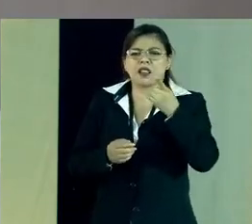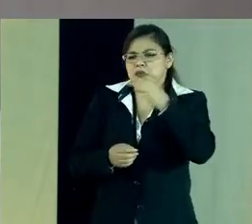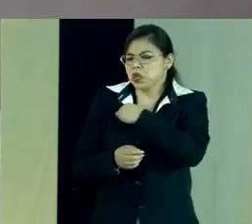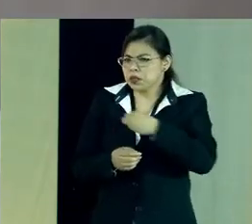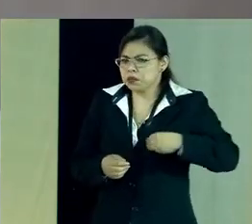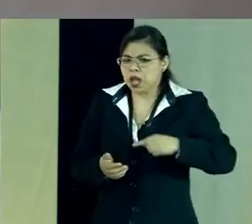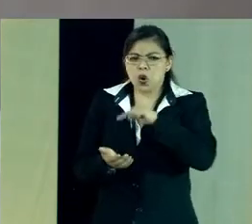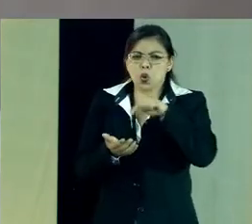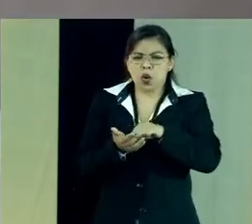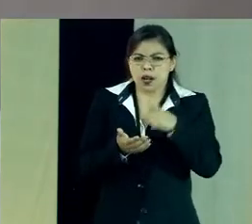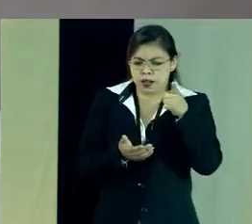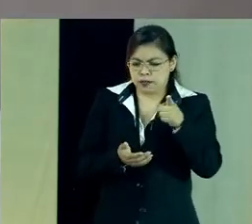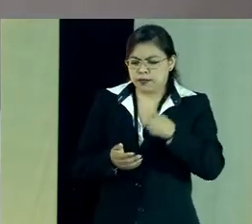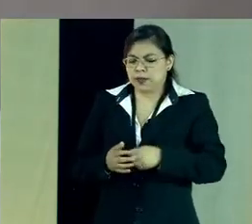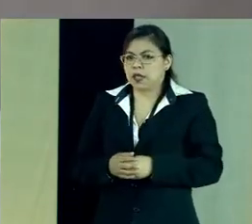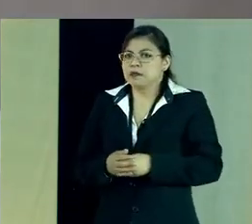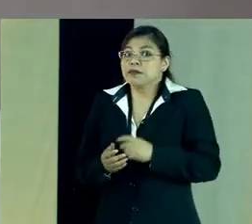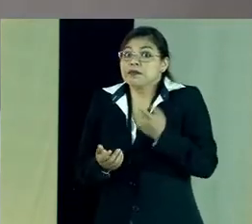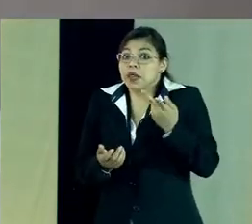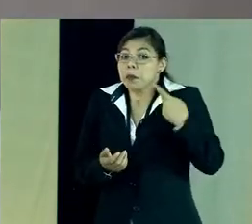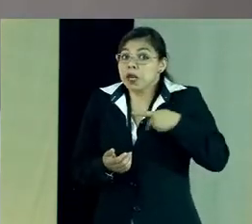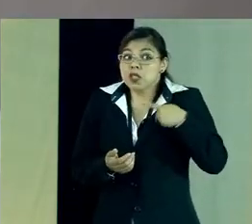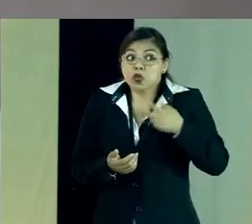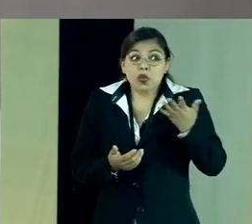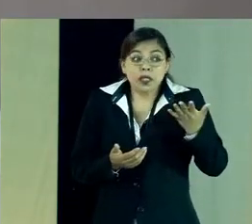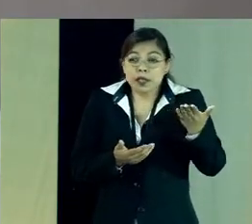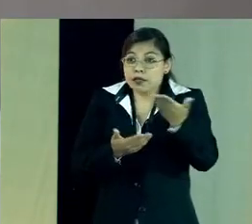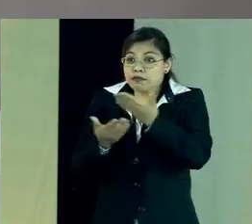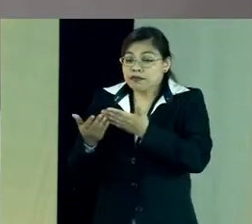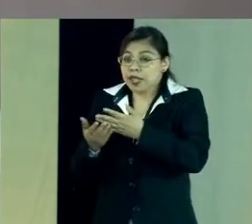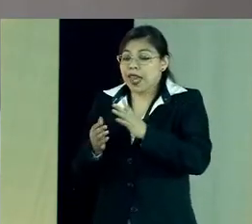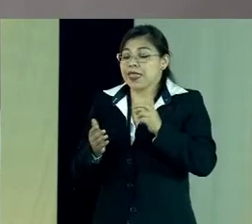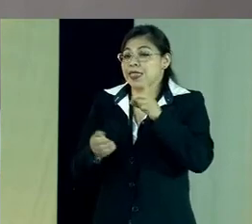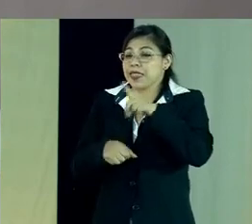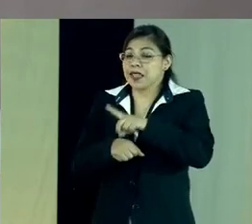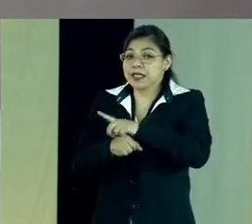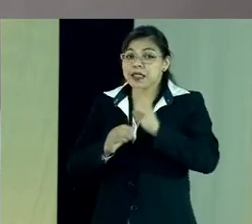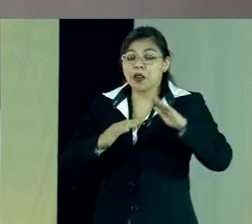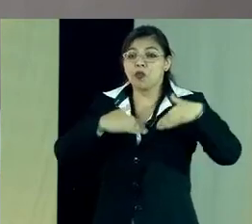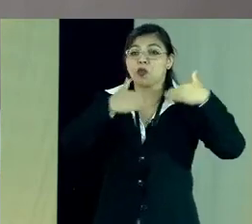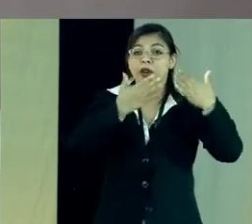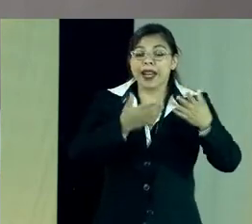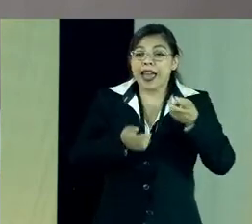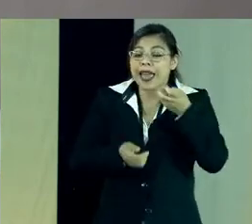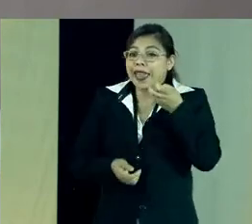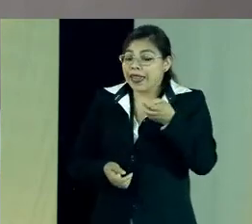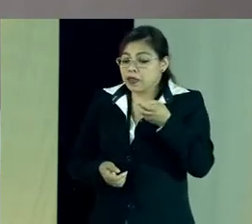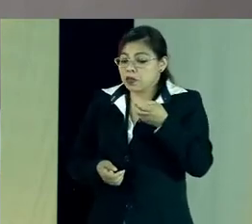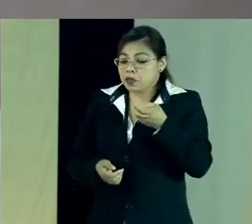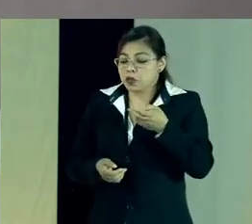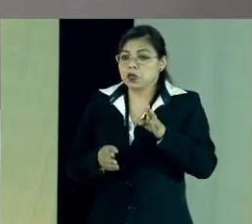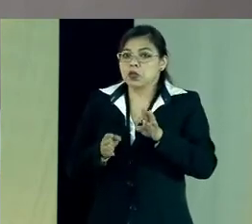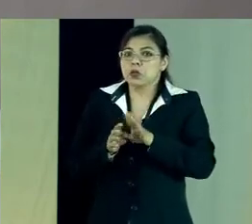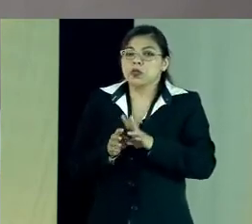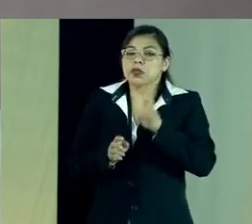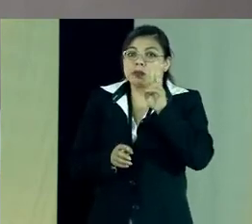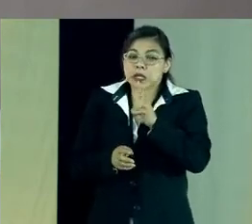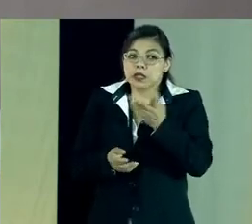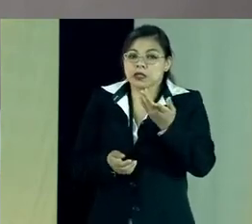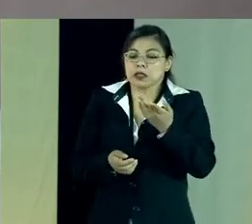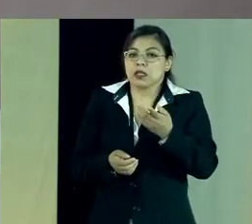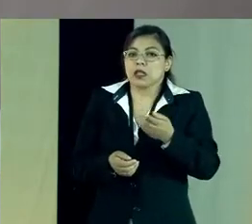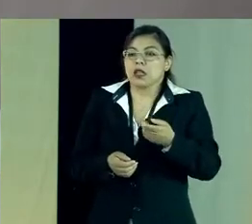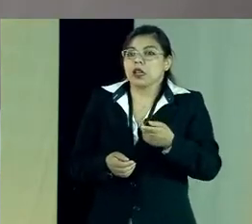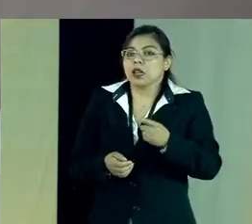o local pero hay alguien o muchos alguien es desde afuera que son los privados son las entidades